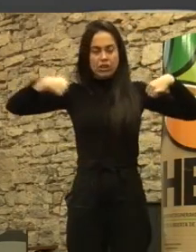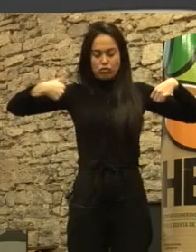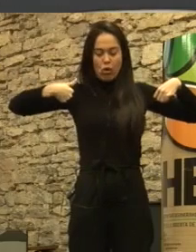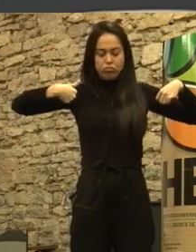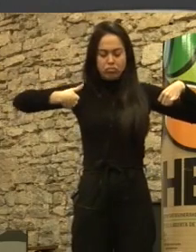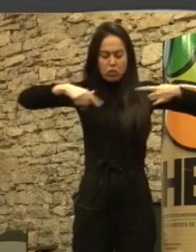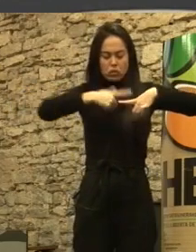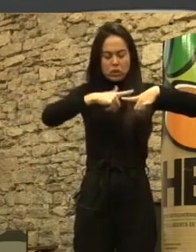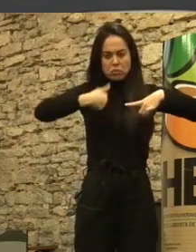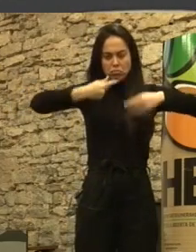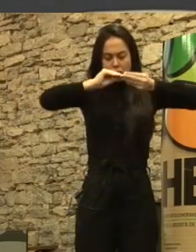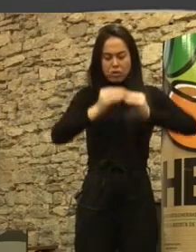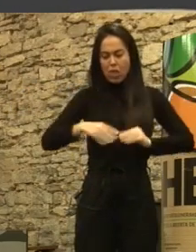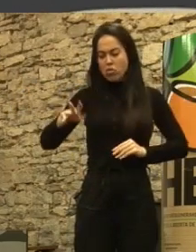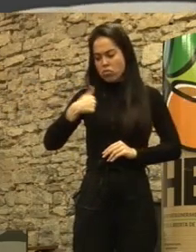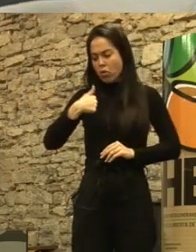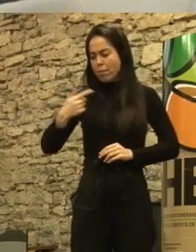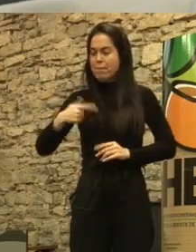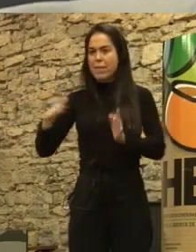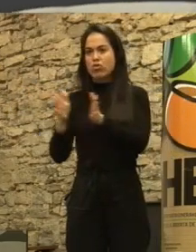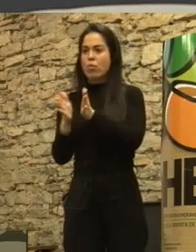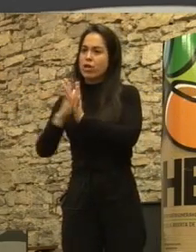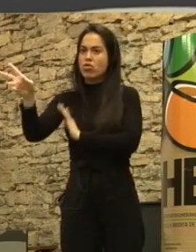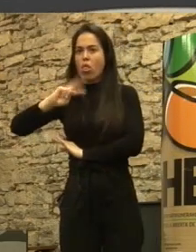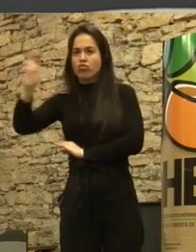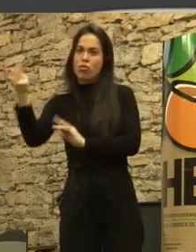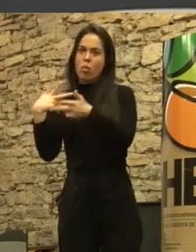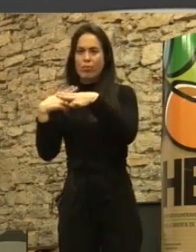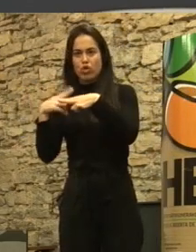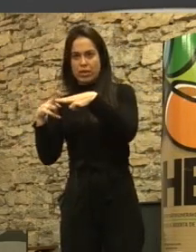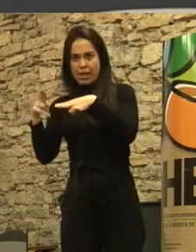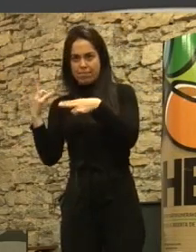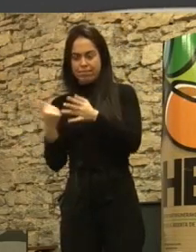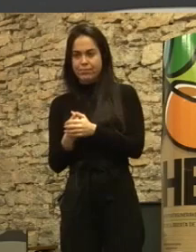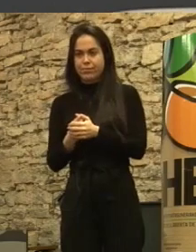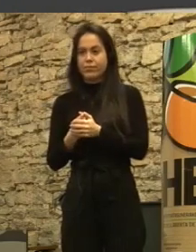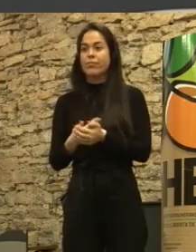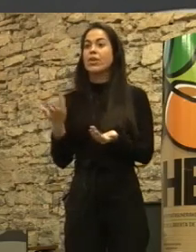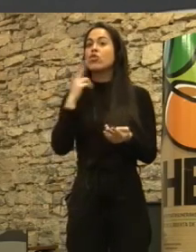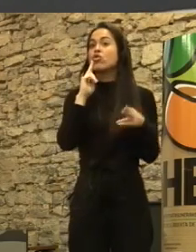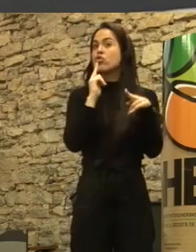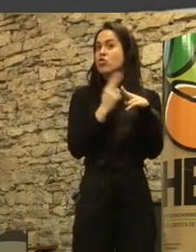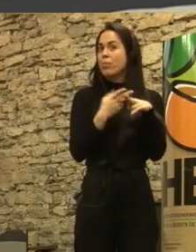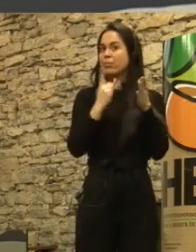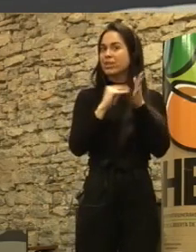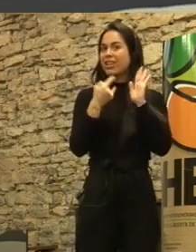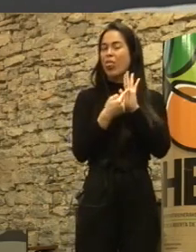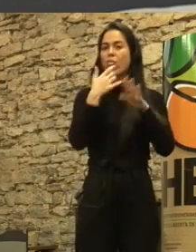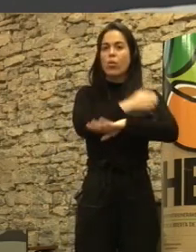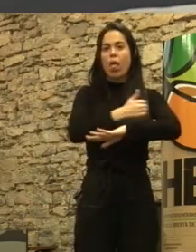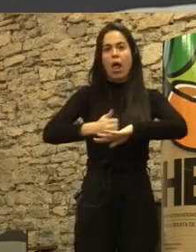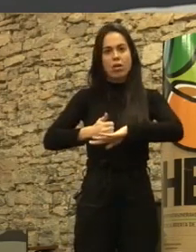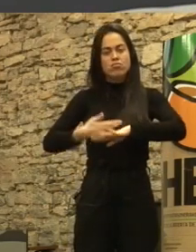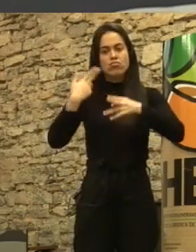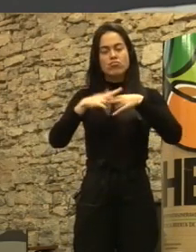como que hacían otros compañeros y compañeros de política, de ese tipo de política, ¿no? Fue un proyecto que se llamó Ciudadano Político y era un proyecto un poco